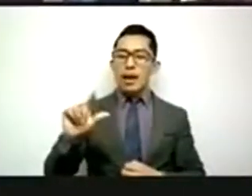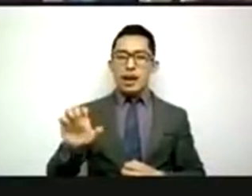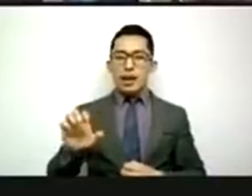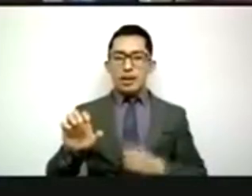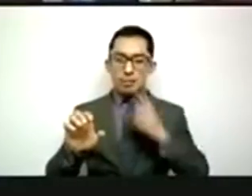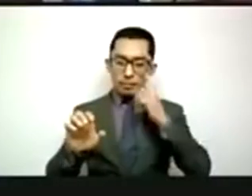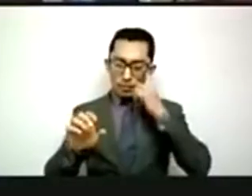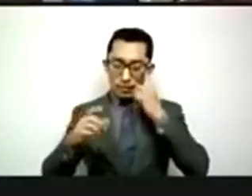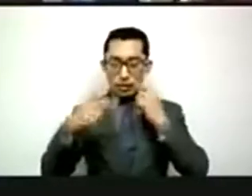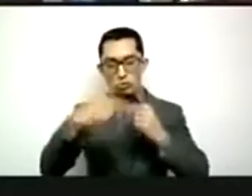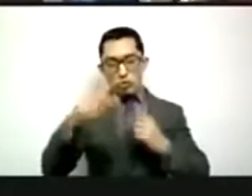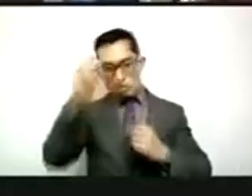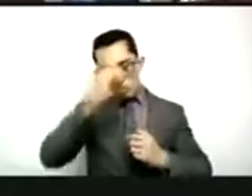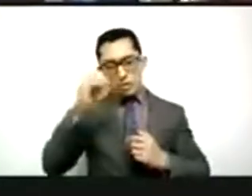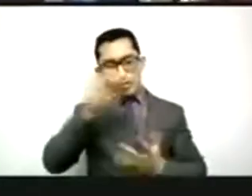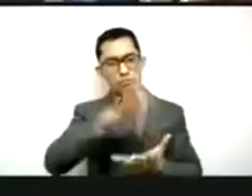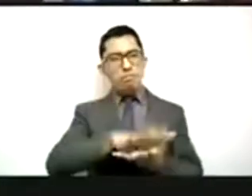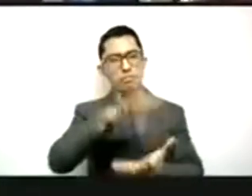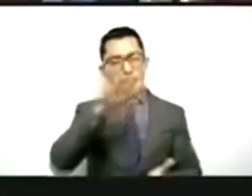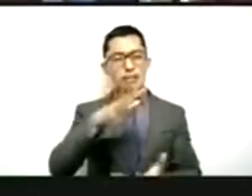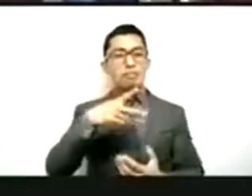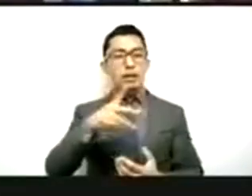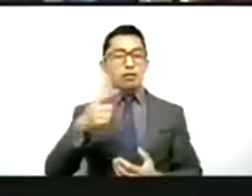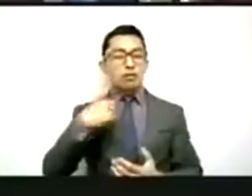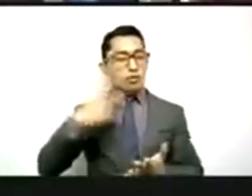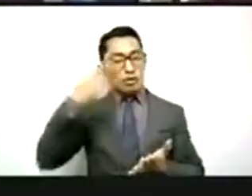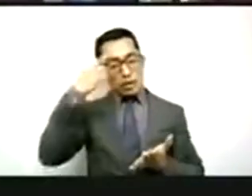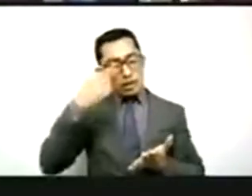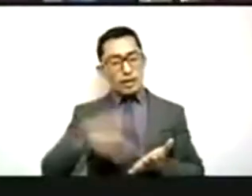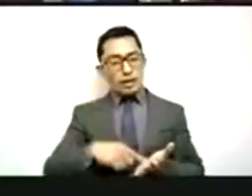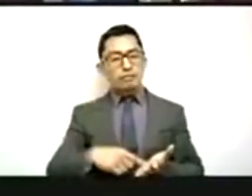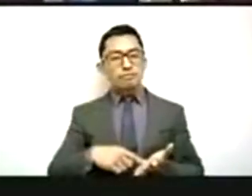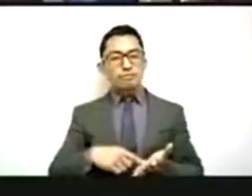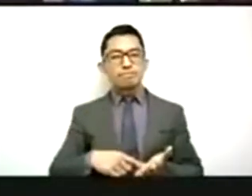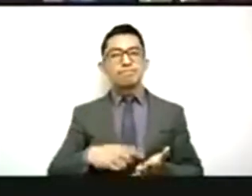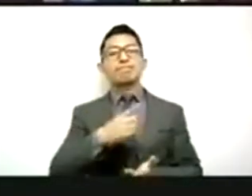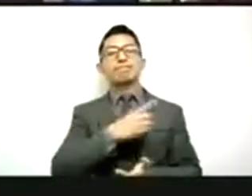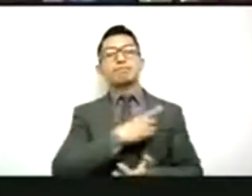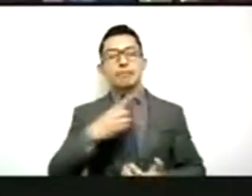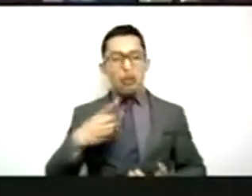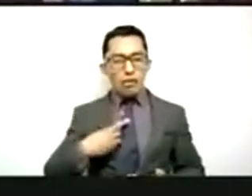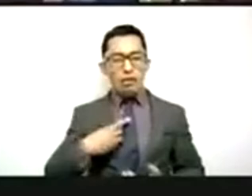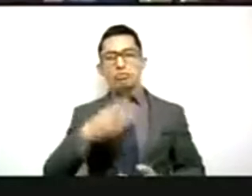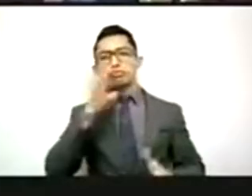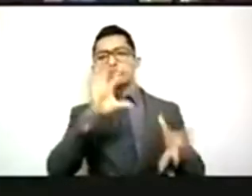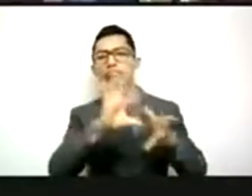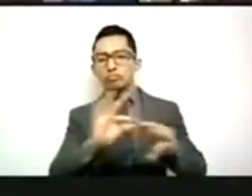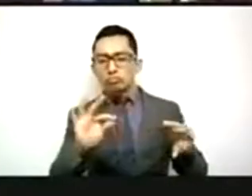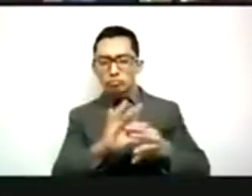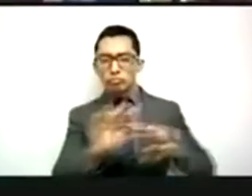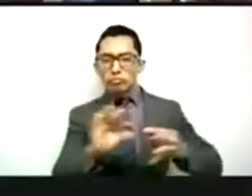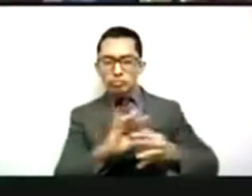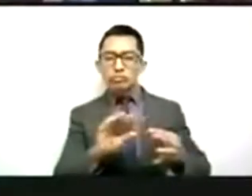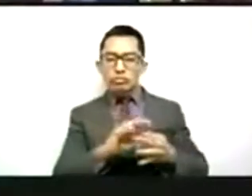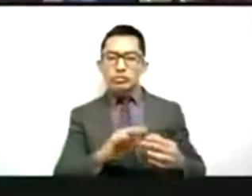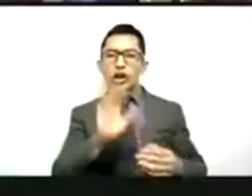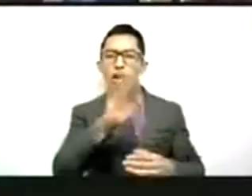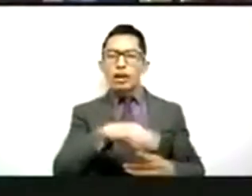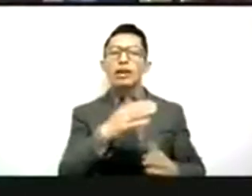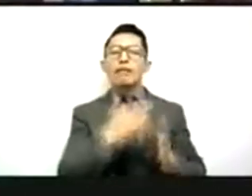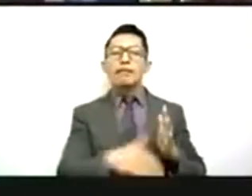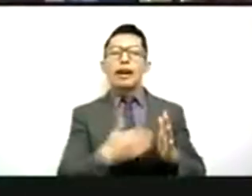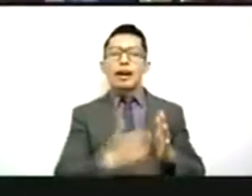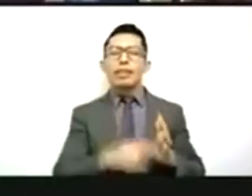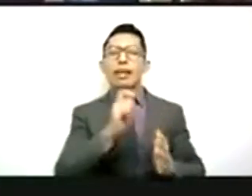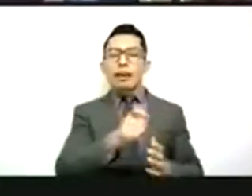mayoritaria. A mí me parece que hay que decirles qué tienen que decir, porque se corre el riesgo,